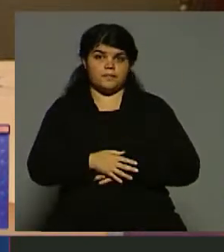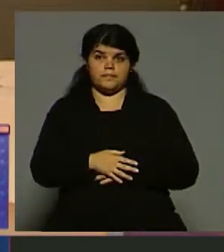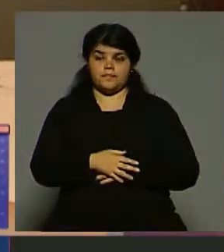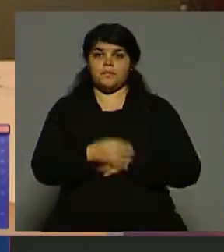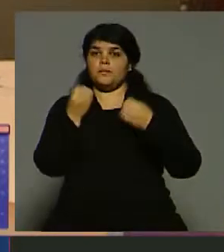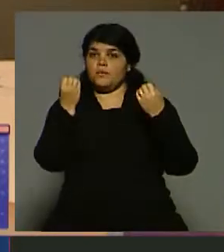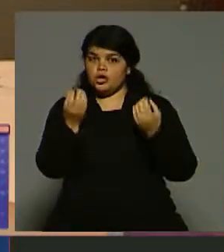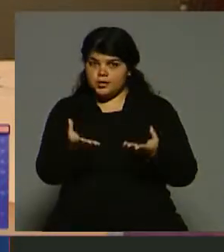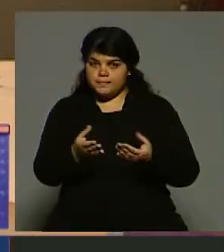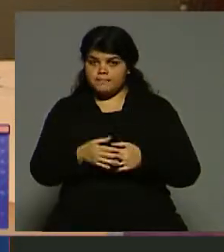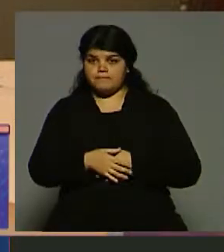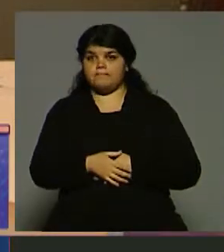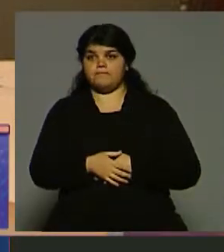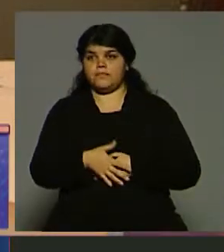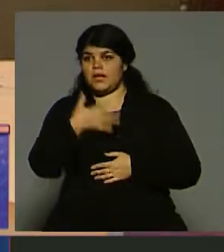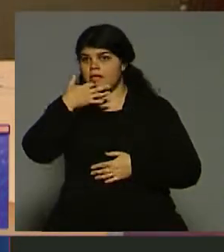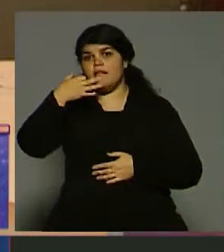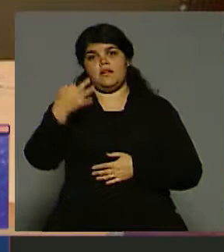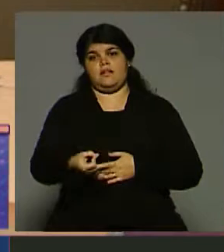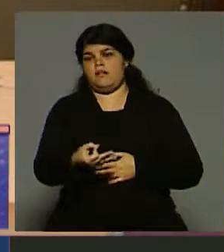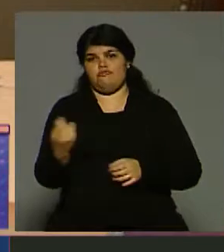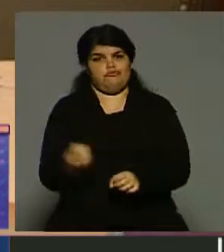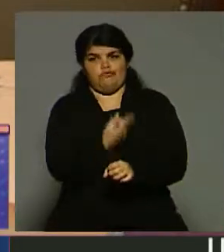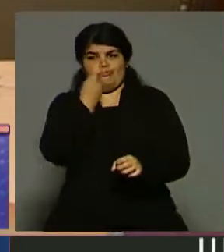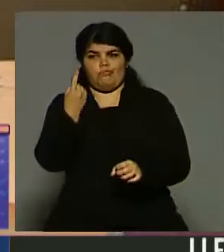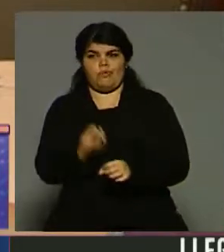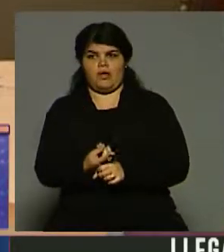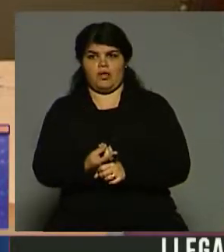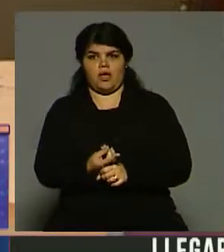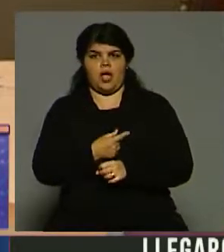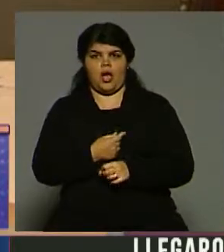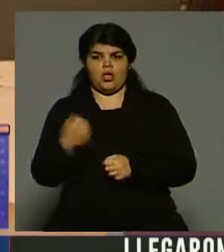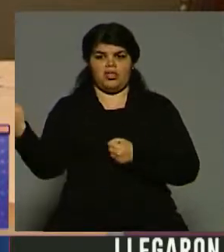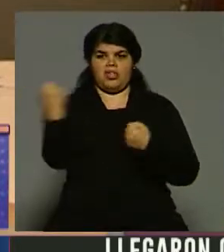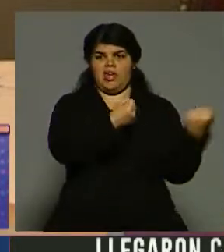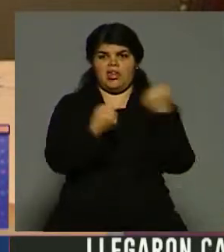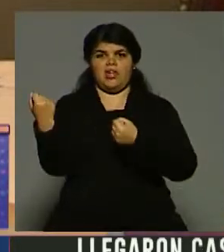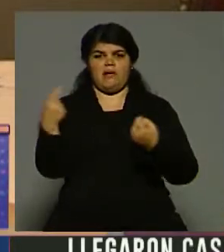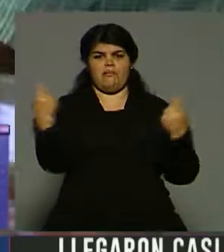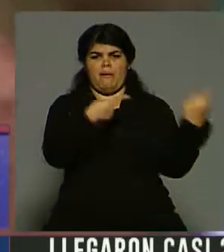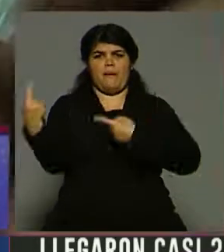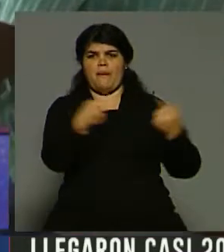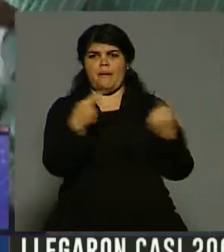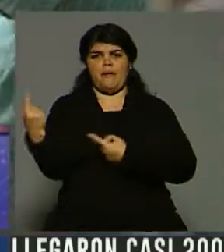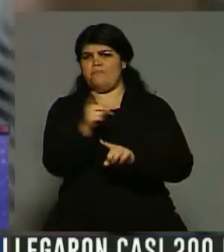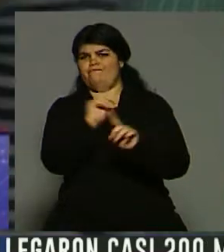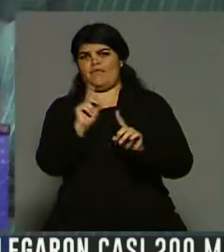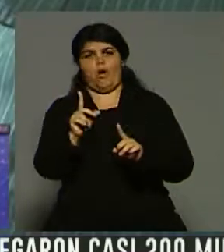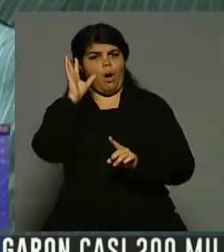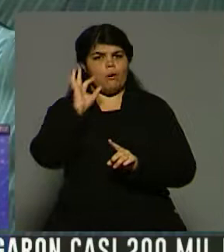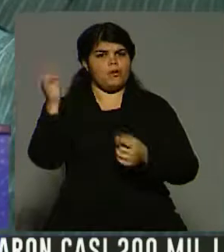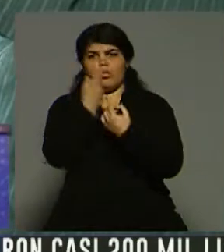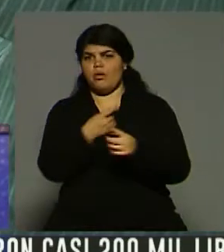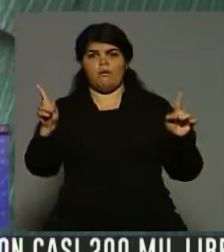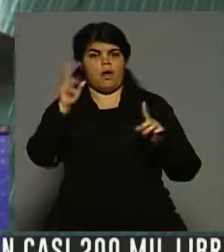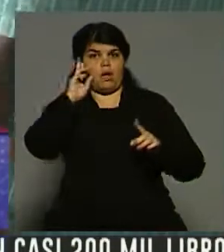porque realmente no podemos salir a golpearnos unos con otros por pensar distinto.